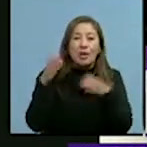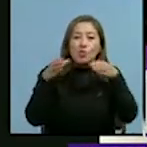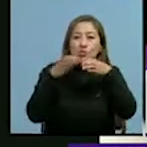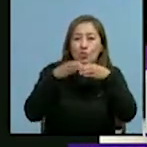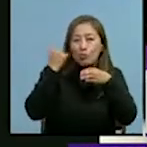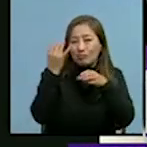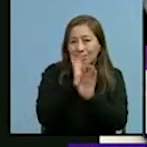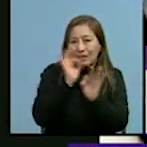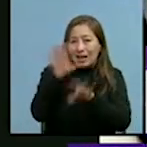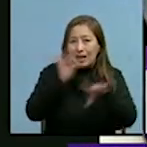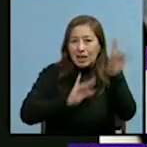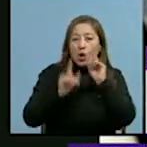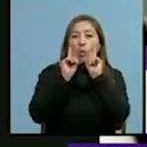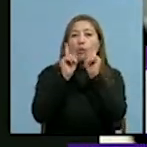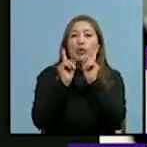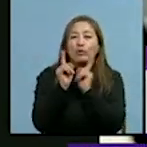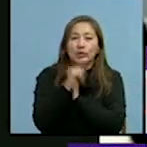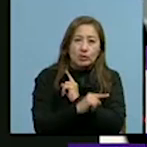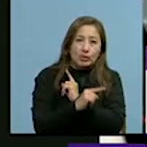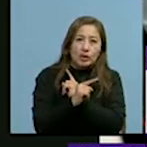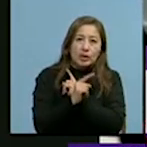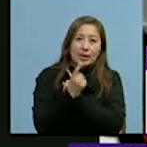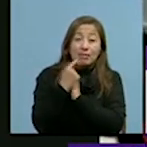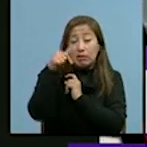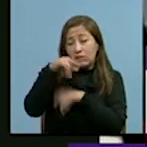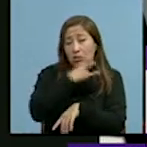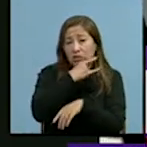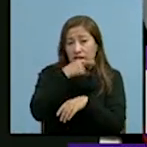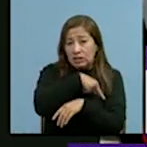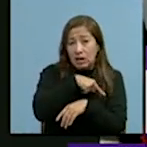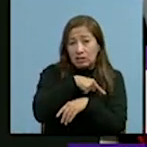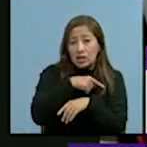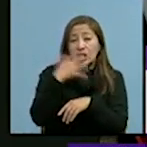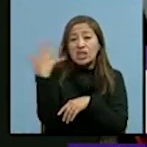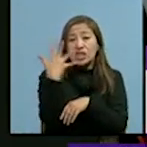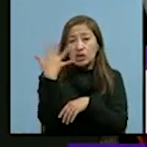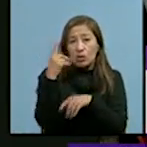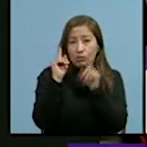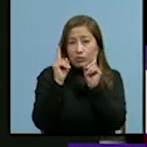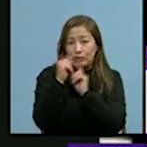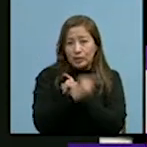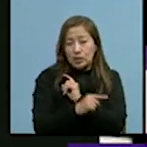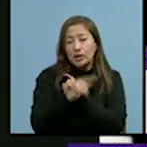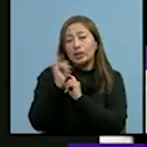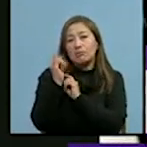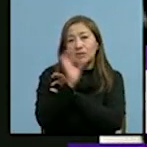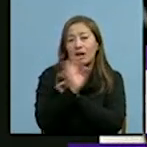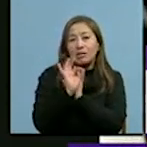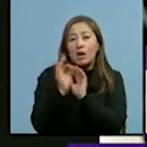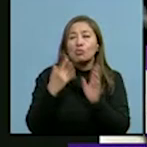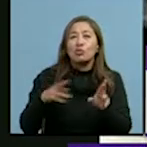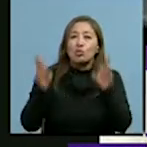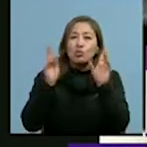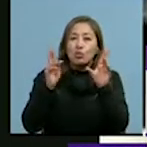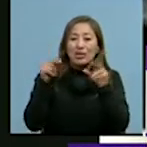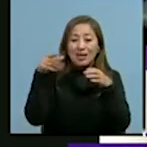comisión de profes, de profesores de esta casa, que somos 5. Y bueno, ya por suerte